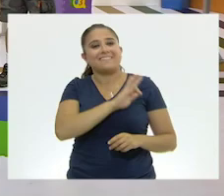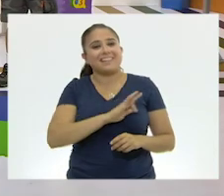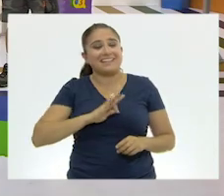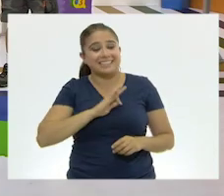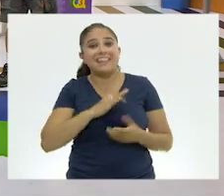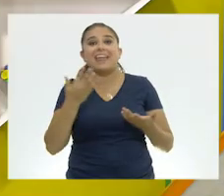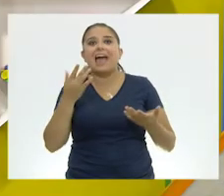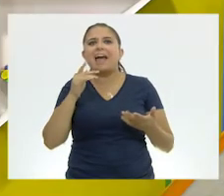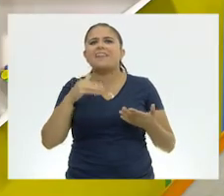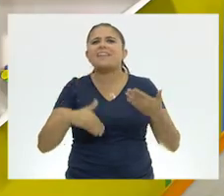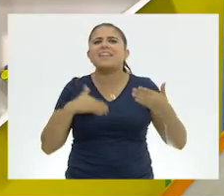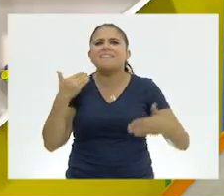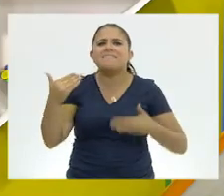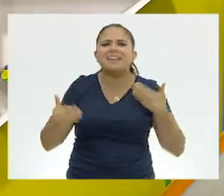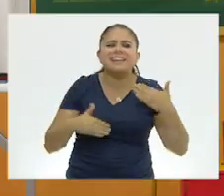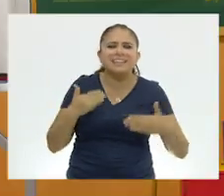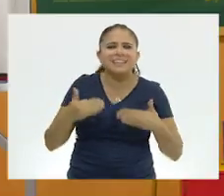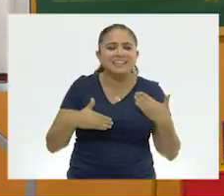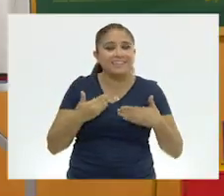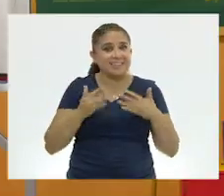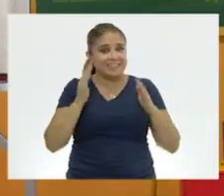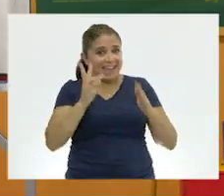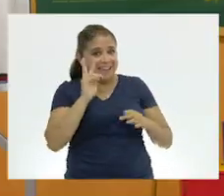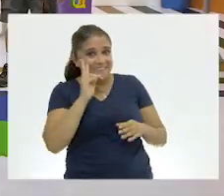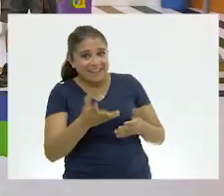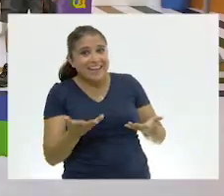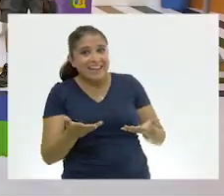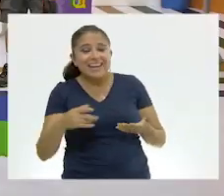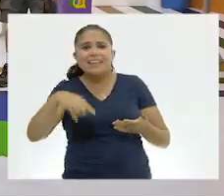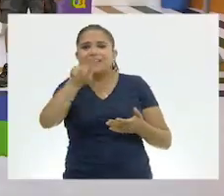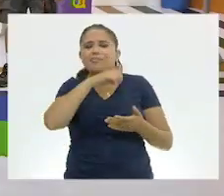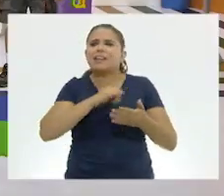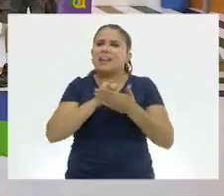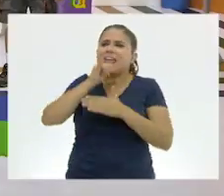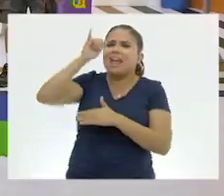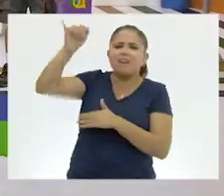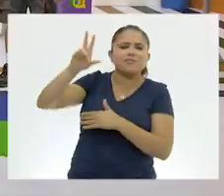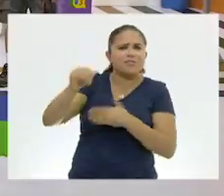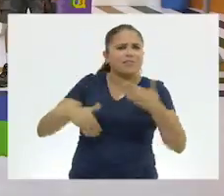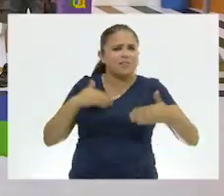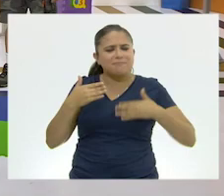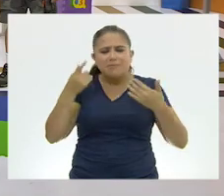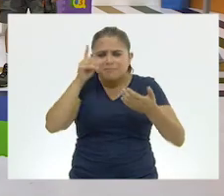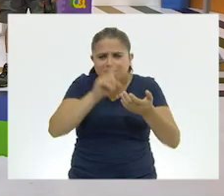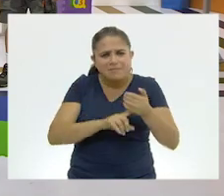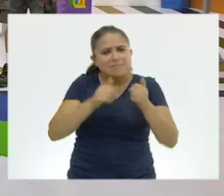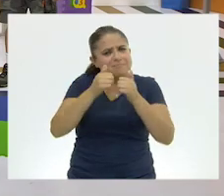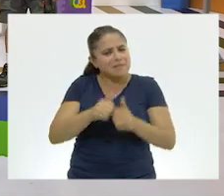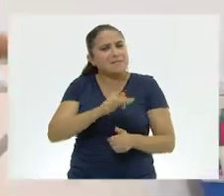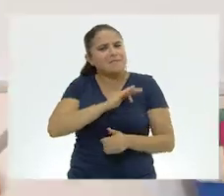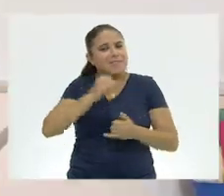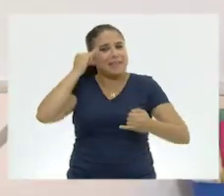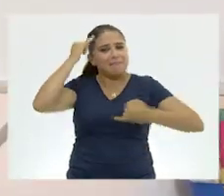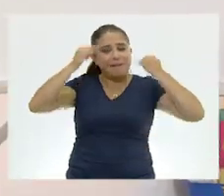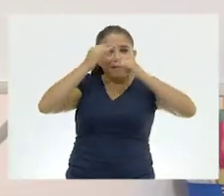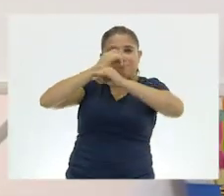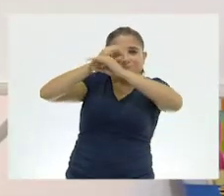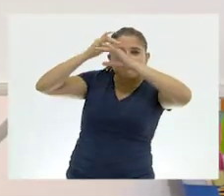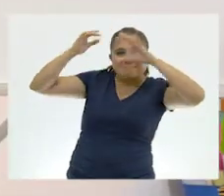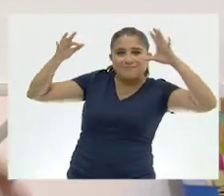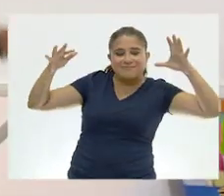tal? ¡Qué divertido! ¿Ya ven? No tuvimos que ir tan lejos para divertirnos. Todo es cuestión de imaginación